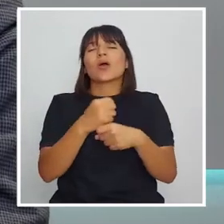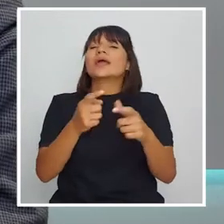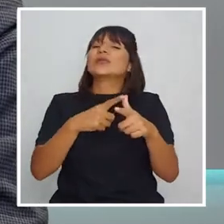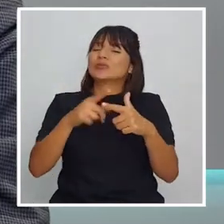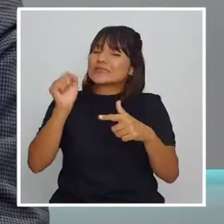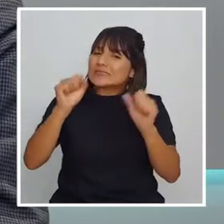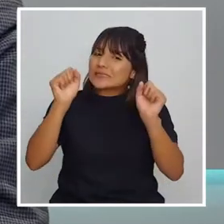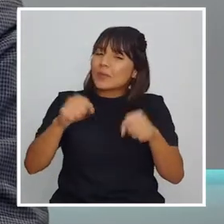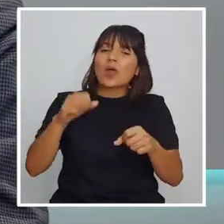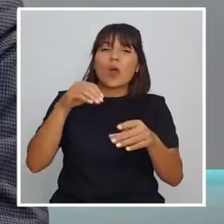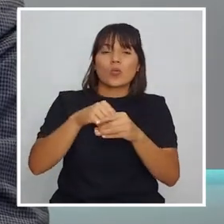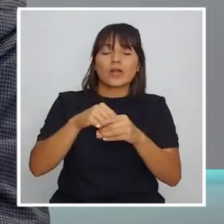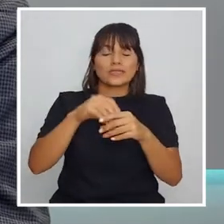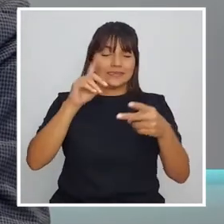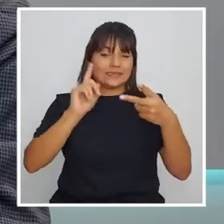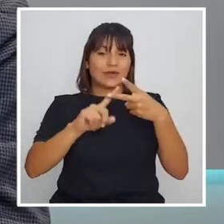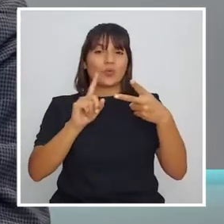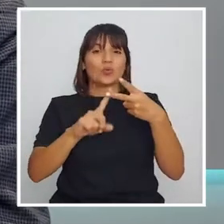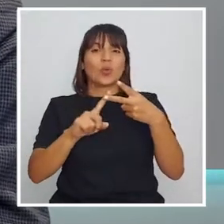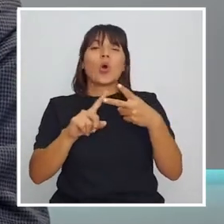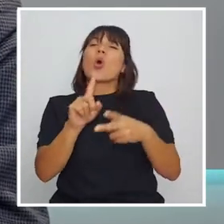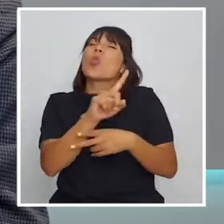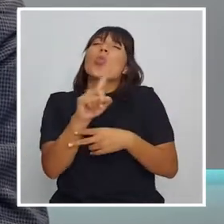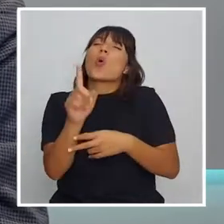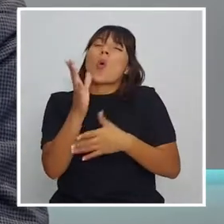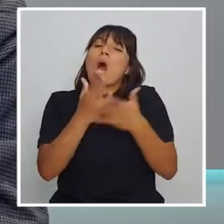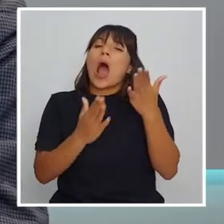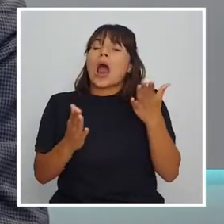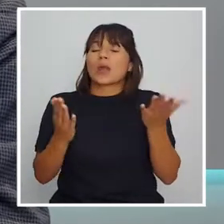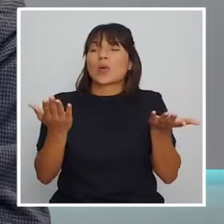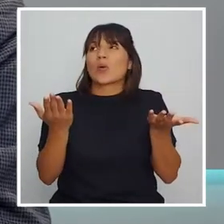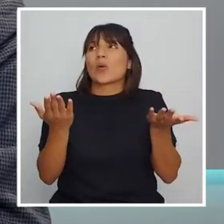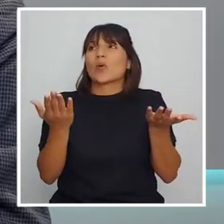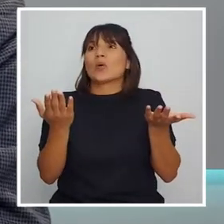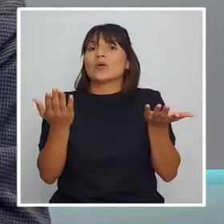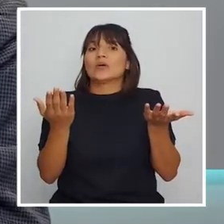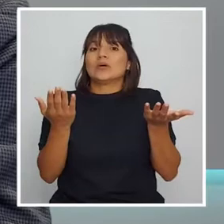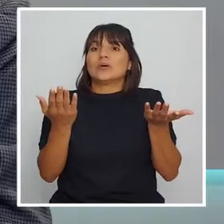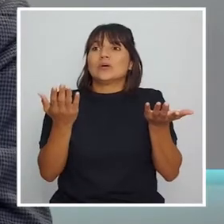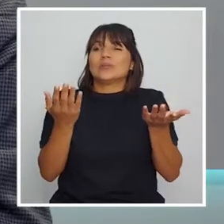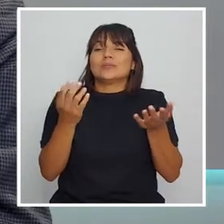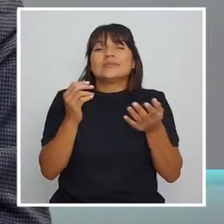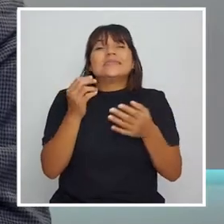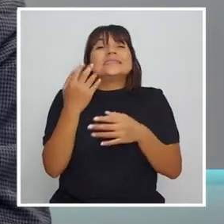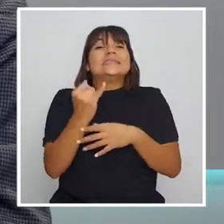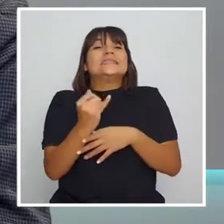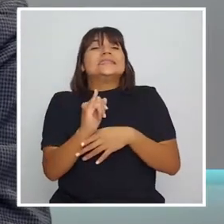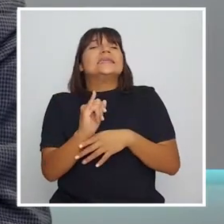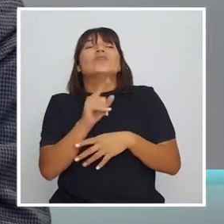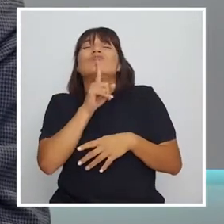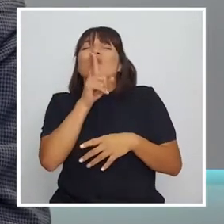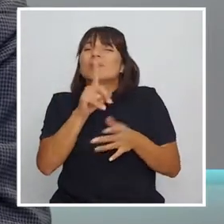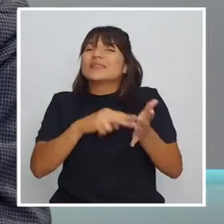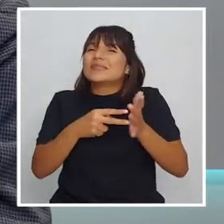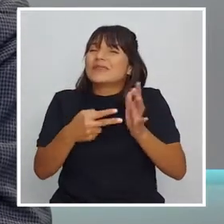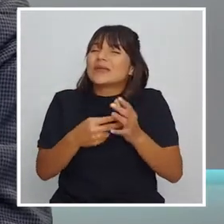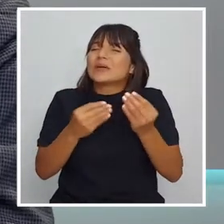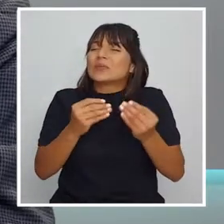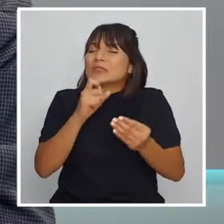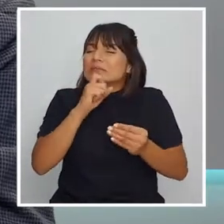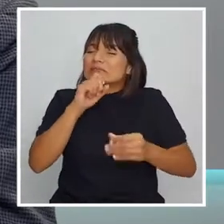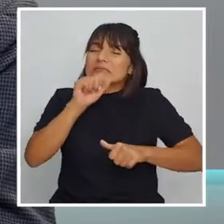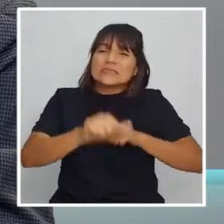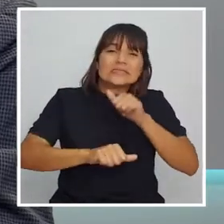lugar, no es algo que si es algo que nos ha costado, no es para emprenderlo solo. Hacerlo en familia es mucho más